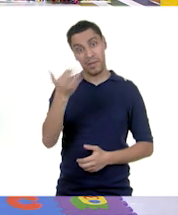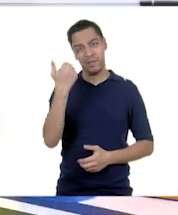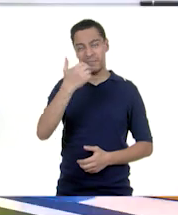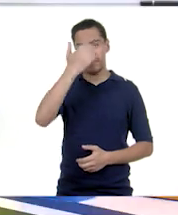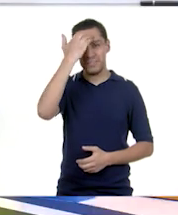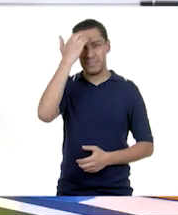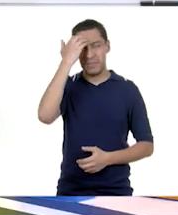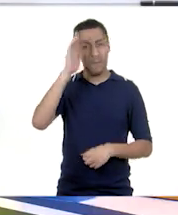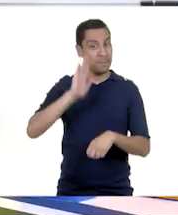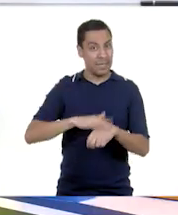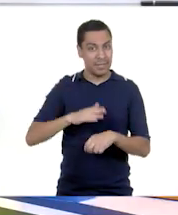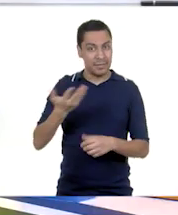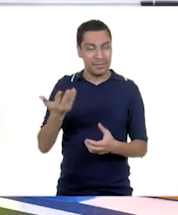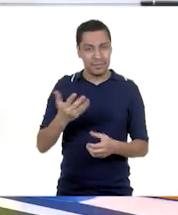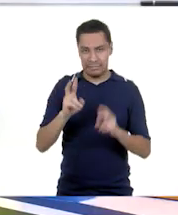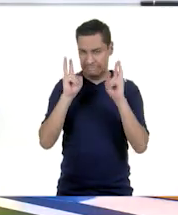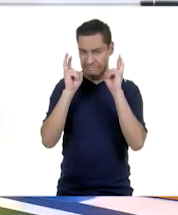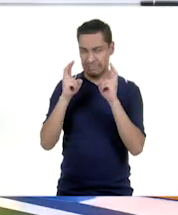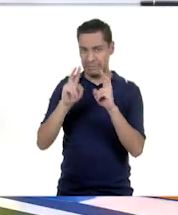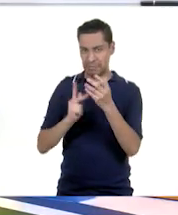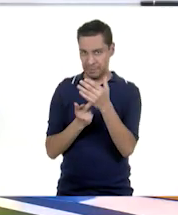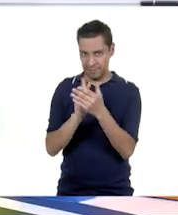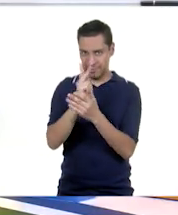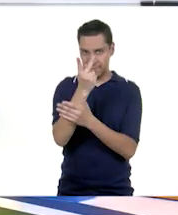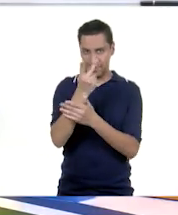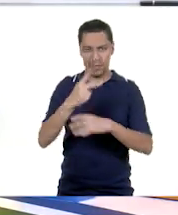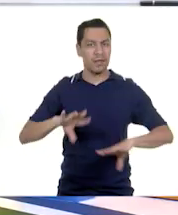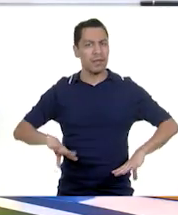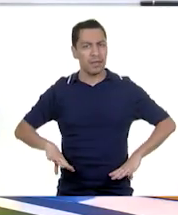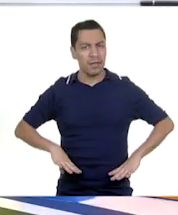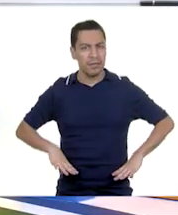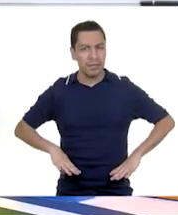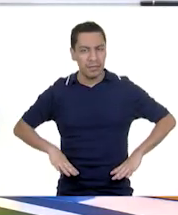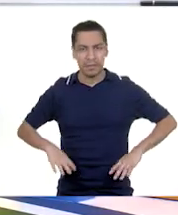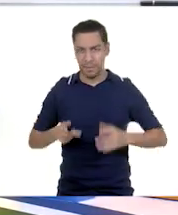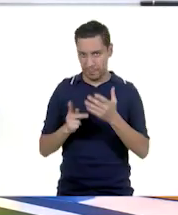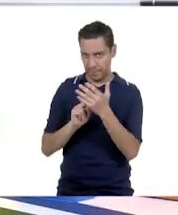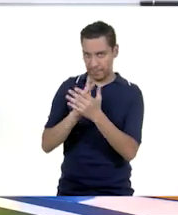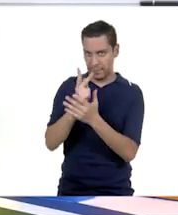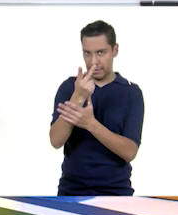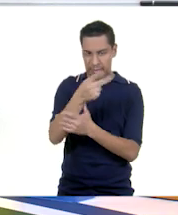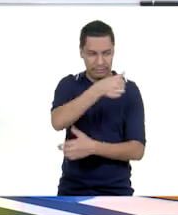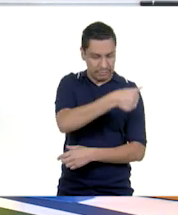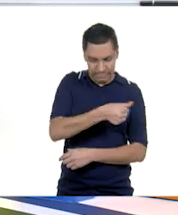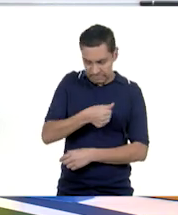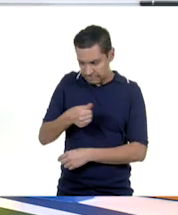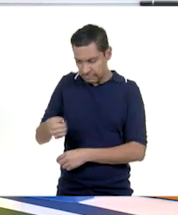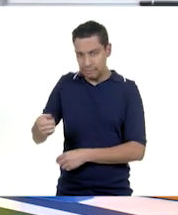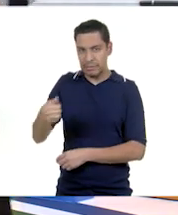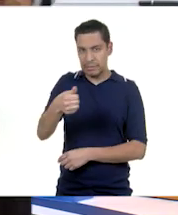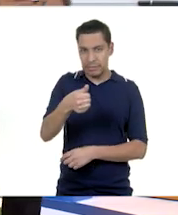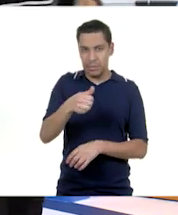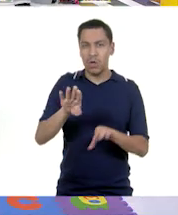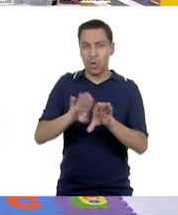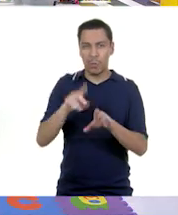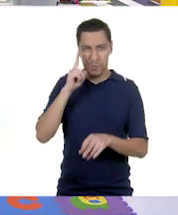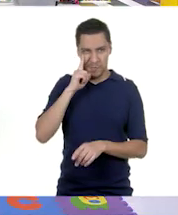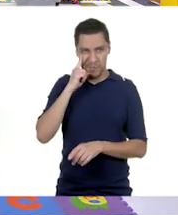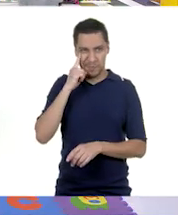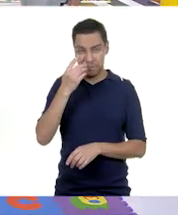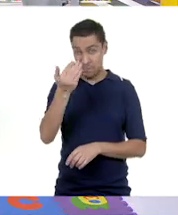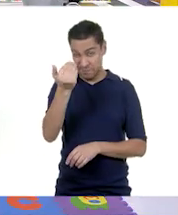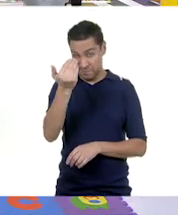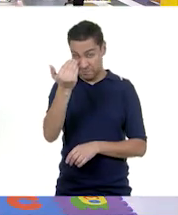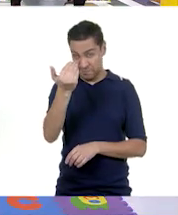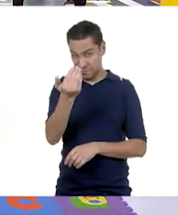todavía mucho más y vamos a empezar a ver sus características que tienen cada una. Perfecto, me parece muy bien. ¿Te parece si comenzamos de este lado?